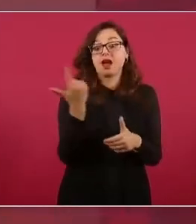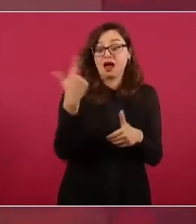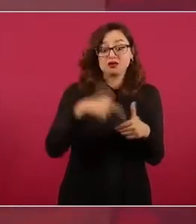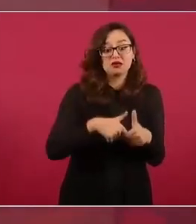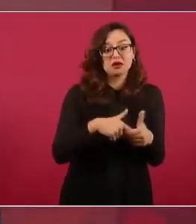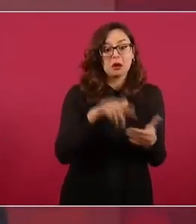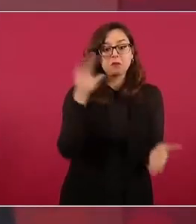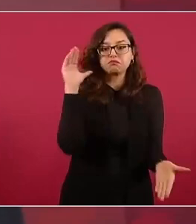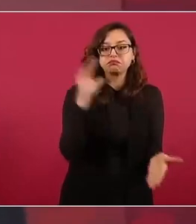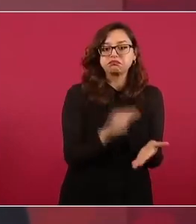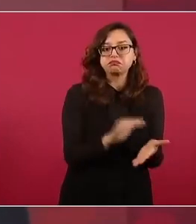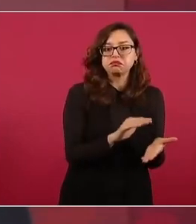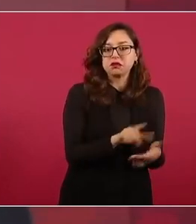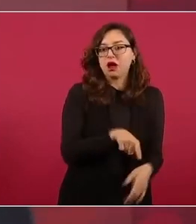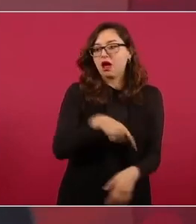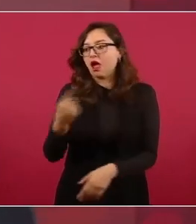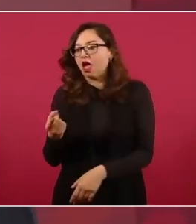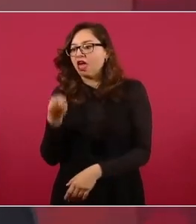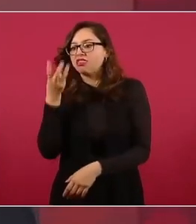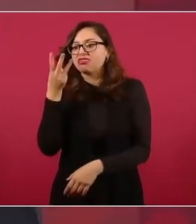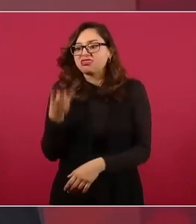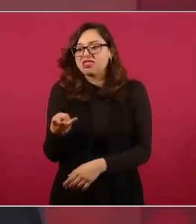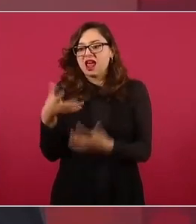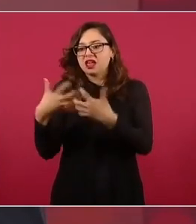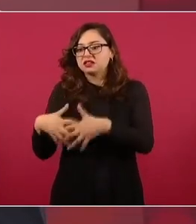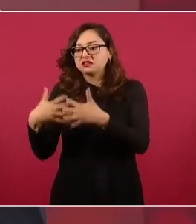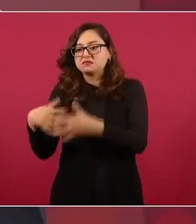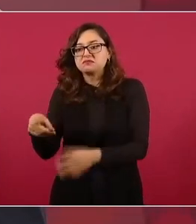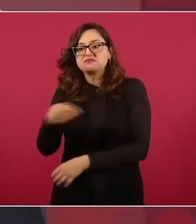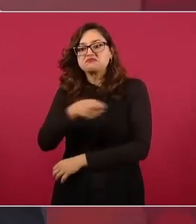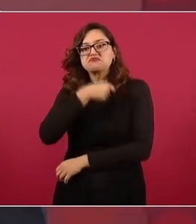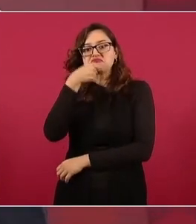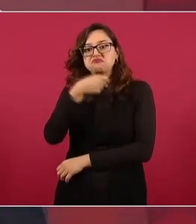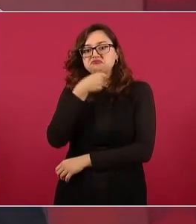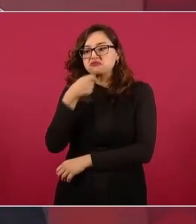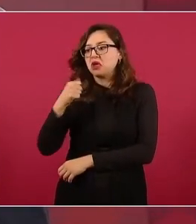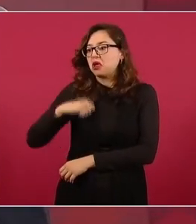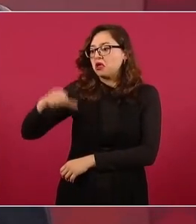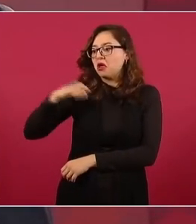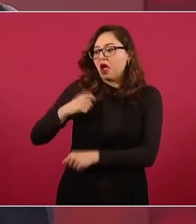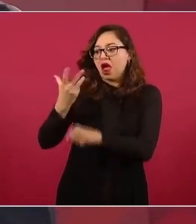fueron reconfiguradas, en Salina Cruz,